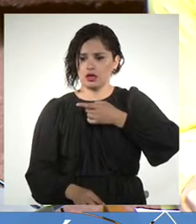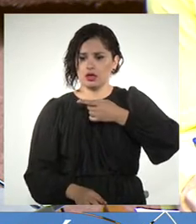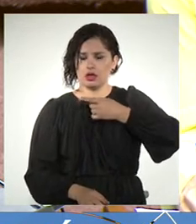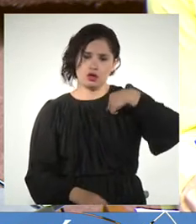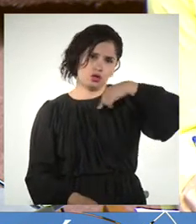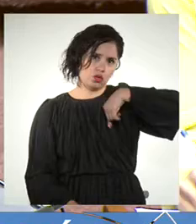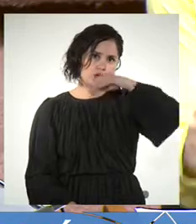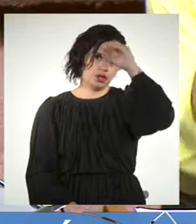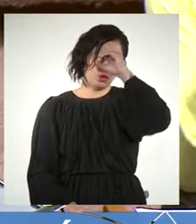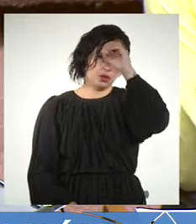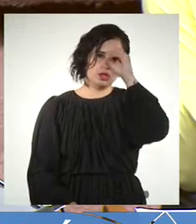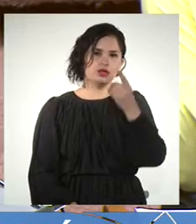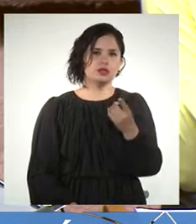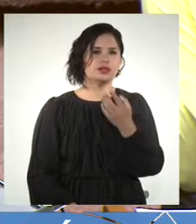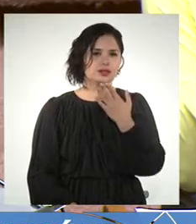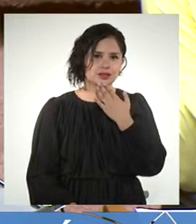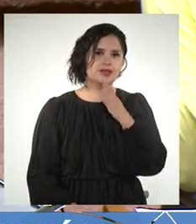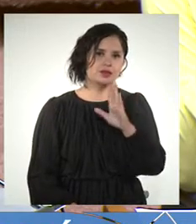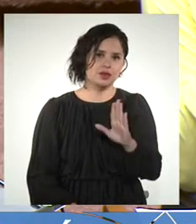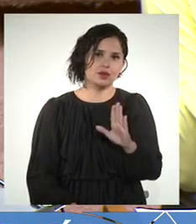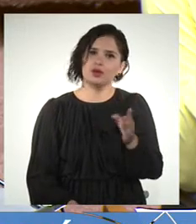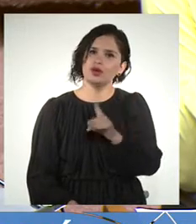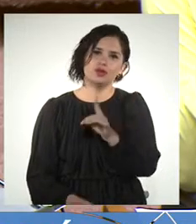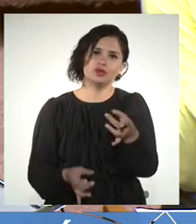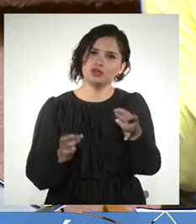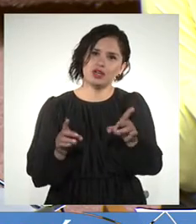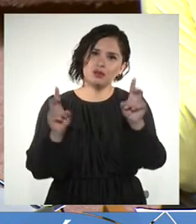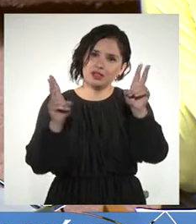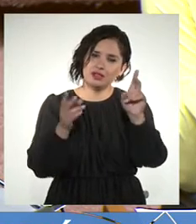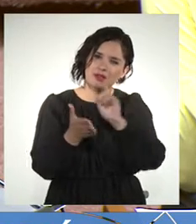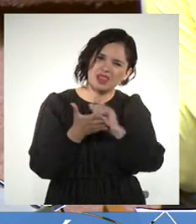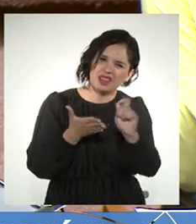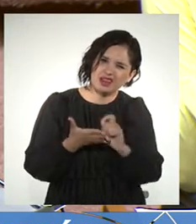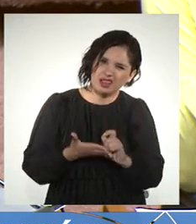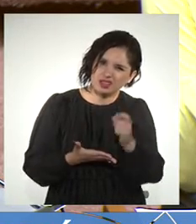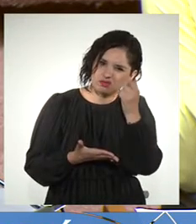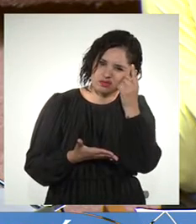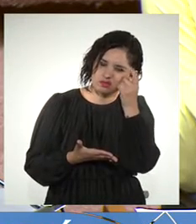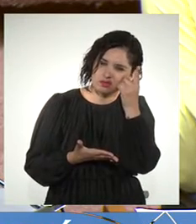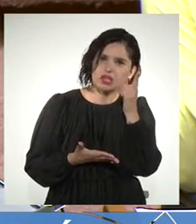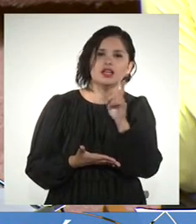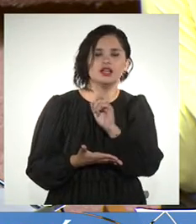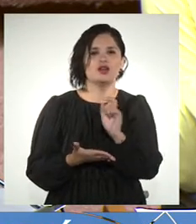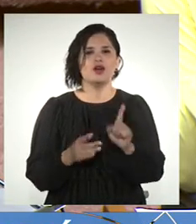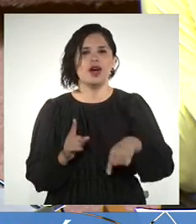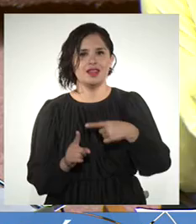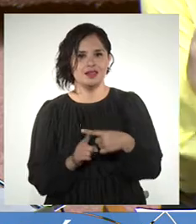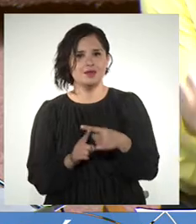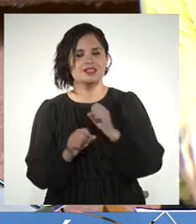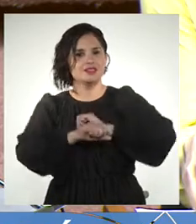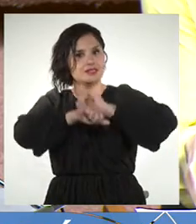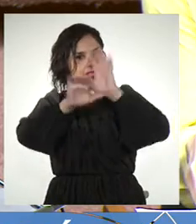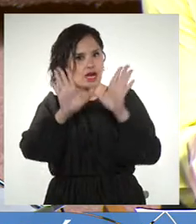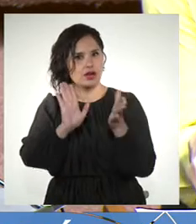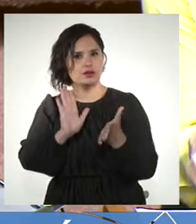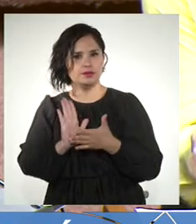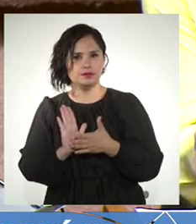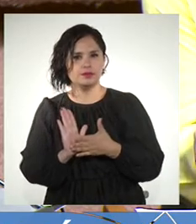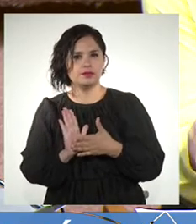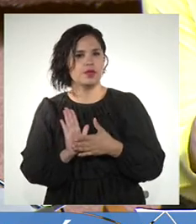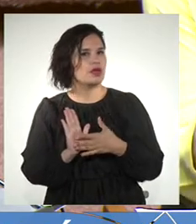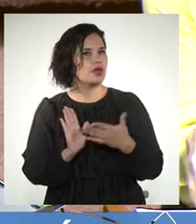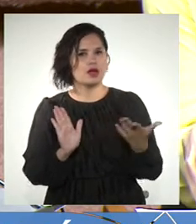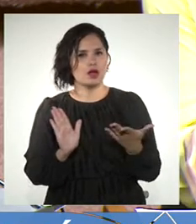opinión, se mejoraron no solo los aspectos de redacción, sino además se deja claramente establecida cuál es la